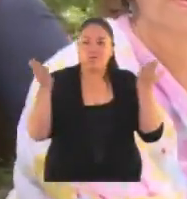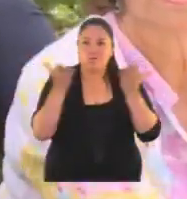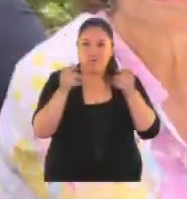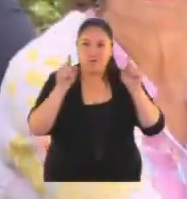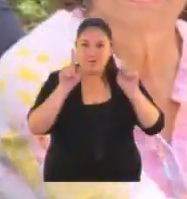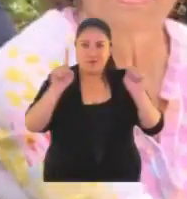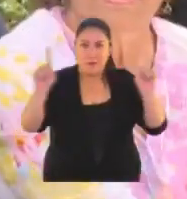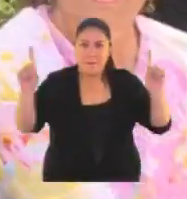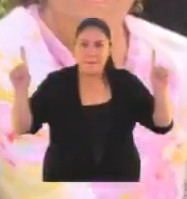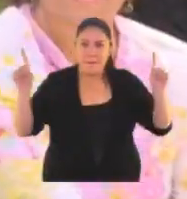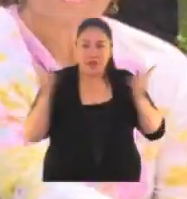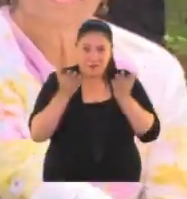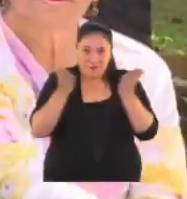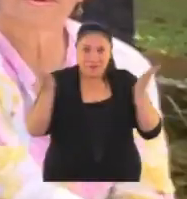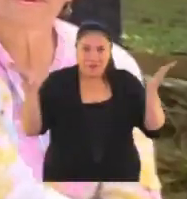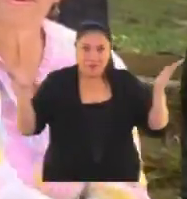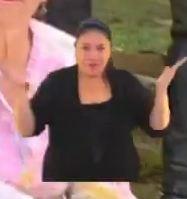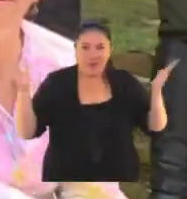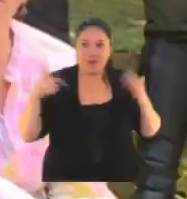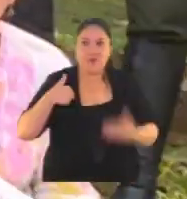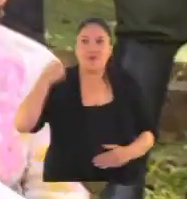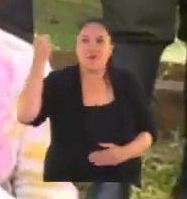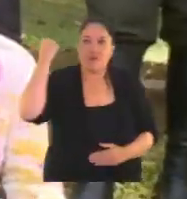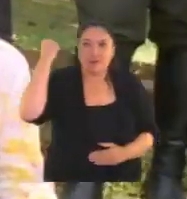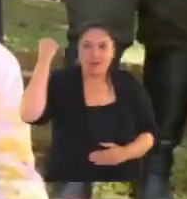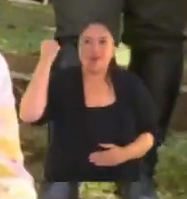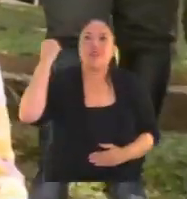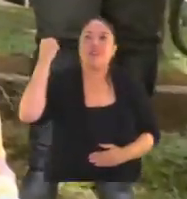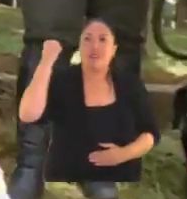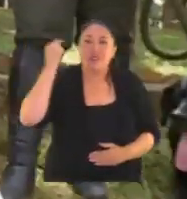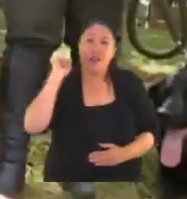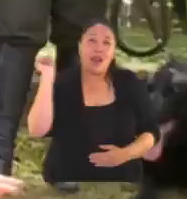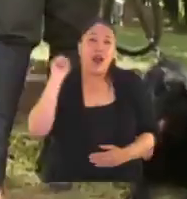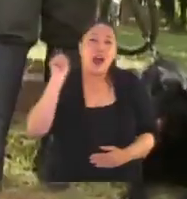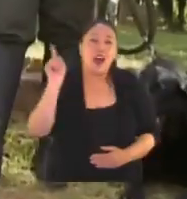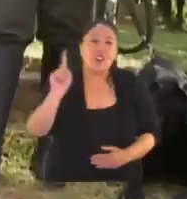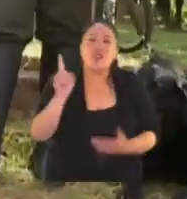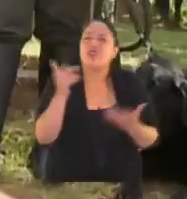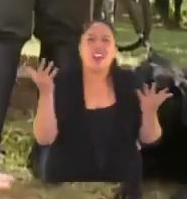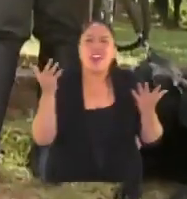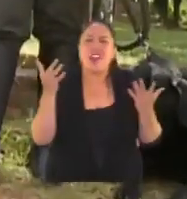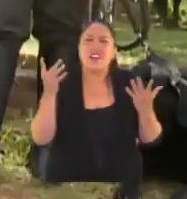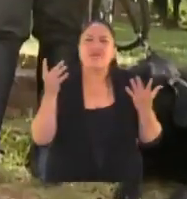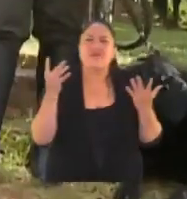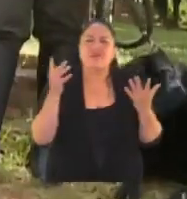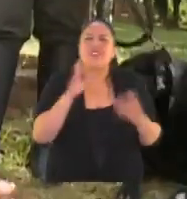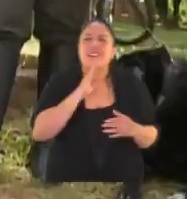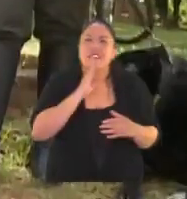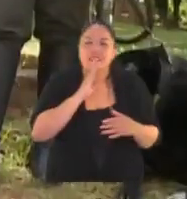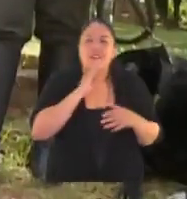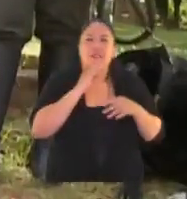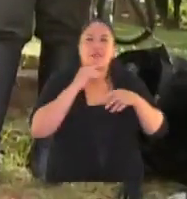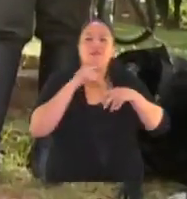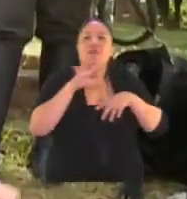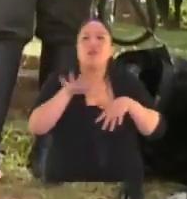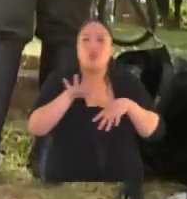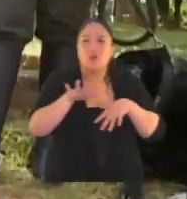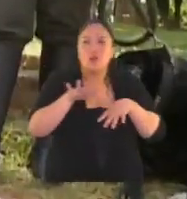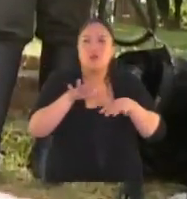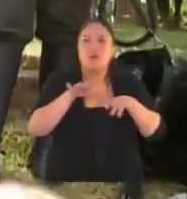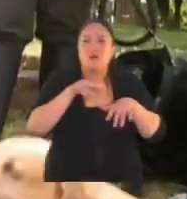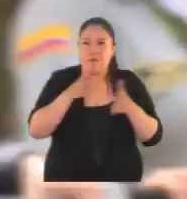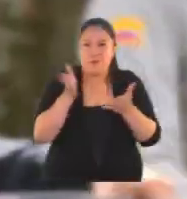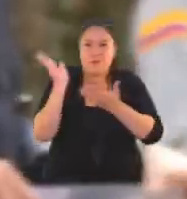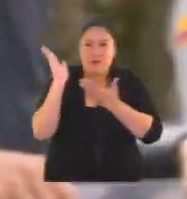Logan y Brandy, que se acaban de jubilar de la policía tras servirle durante años a la institución en grupos como narcóticos y